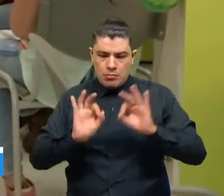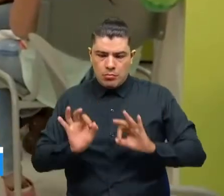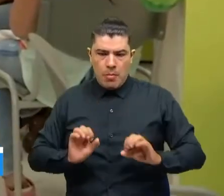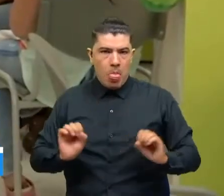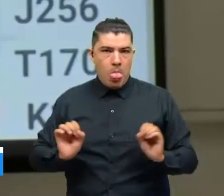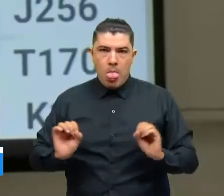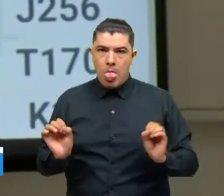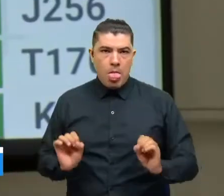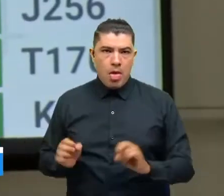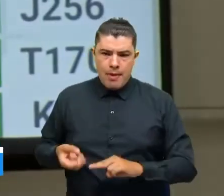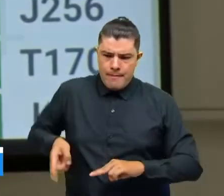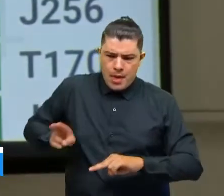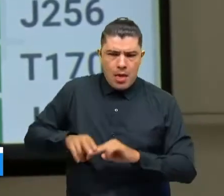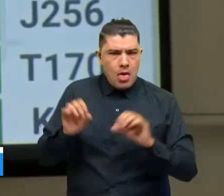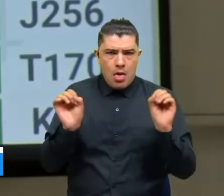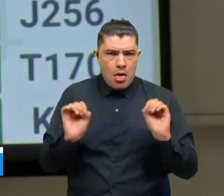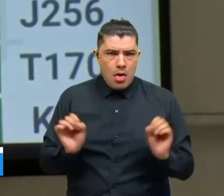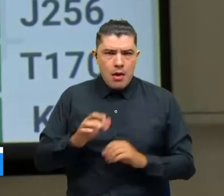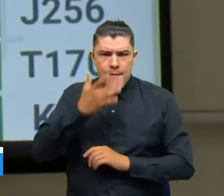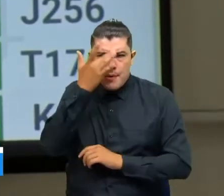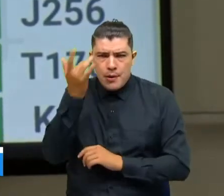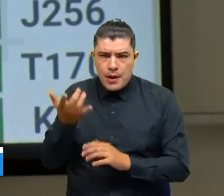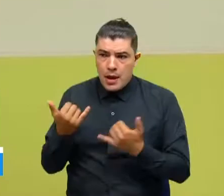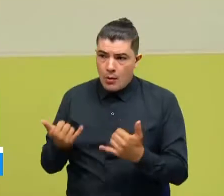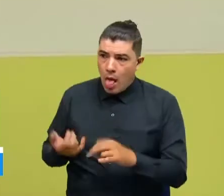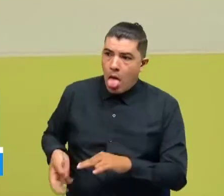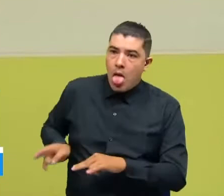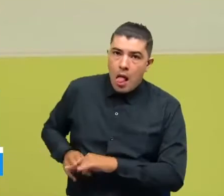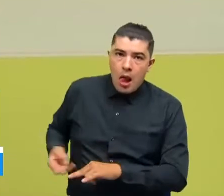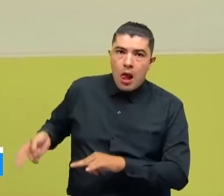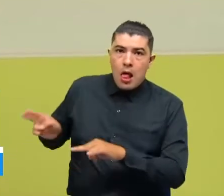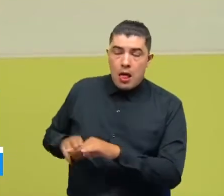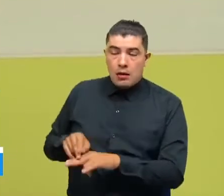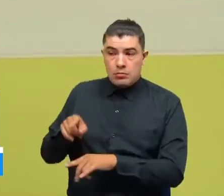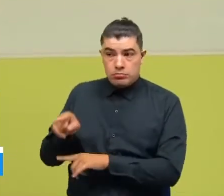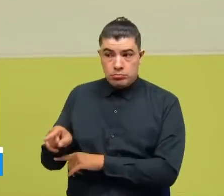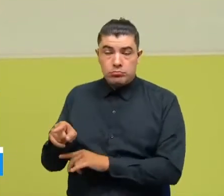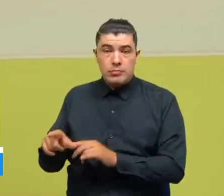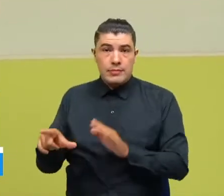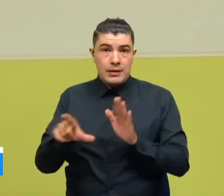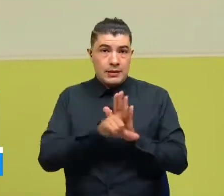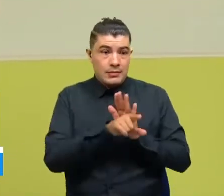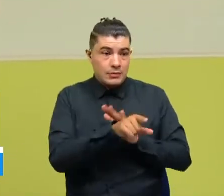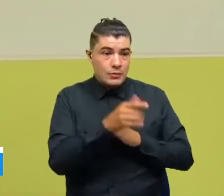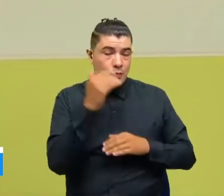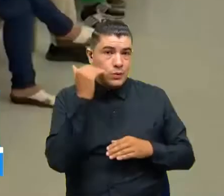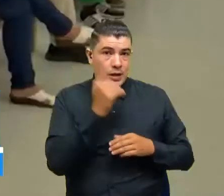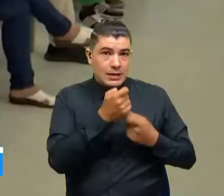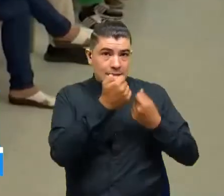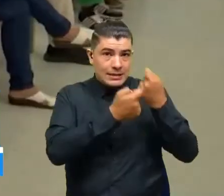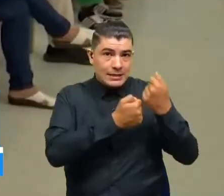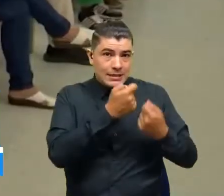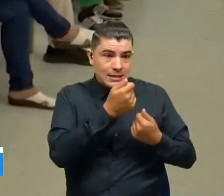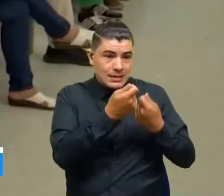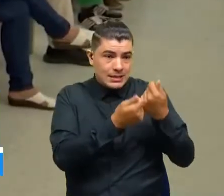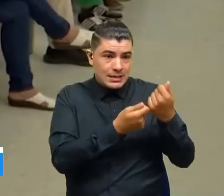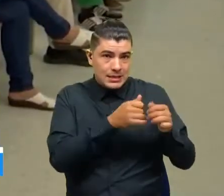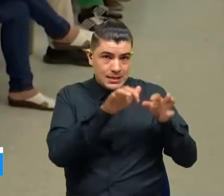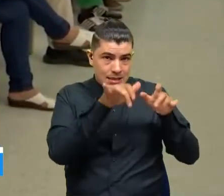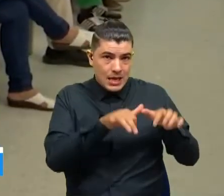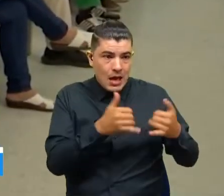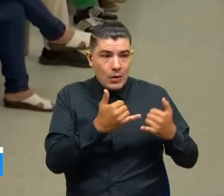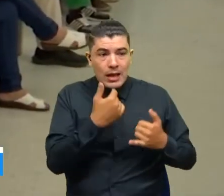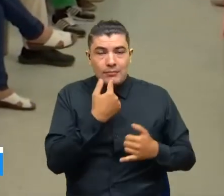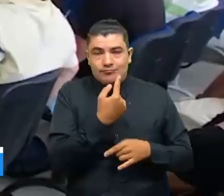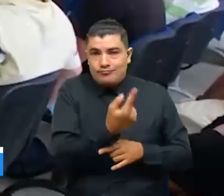hacienda del municipio de piedecuesta asegura que el incremento es legal y que se realizó por la actualización catastral que realizó